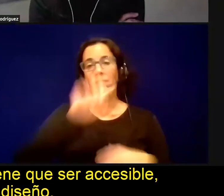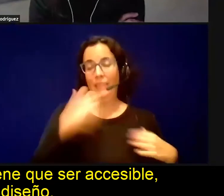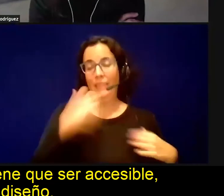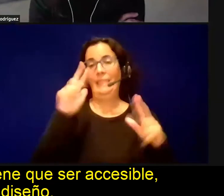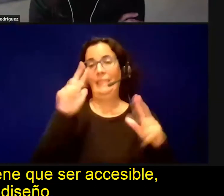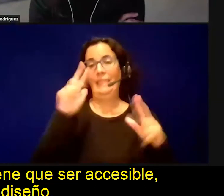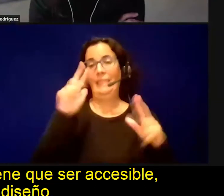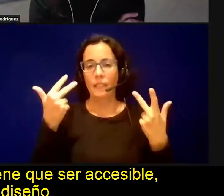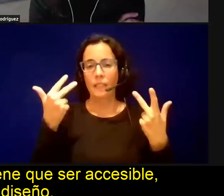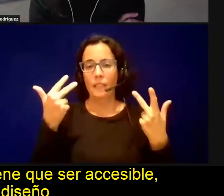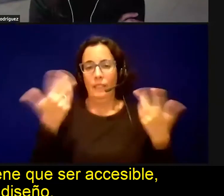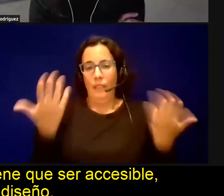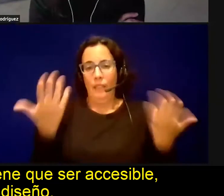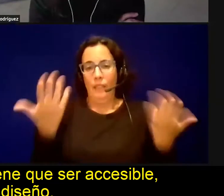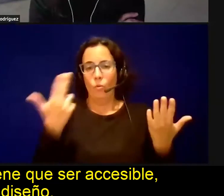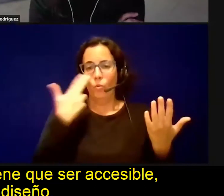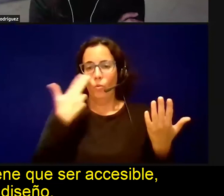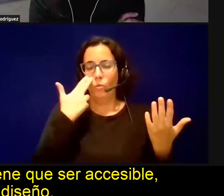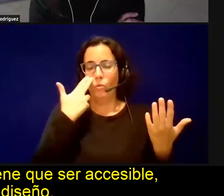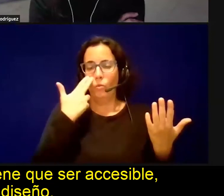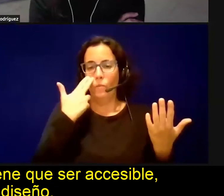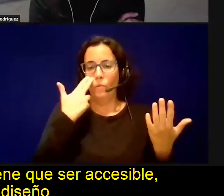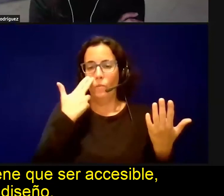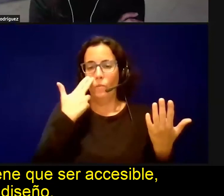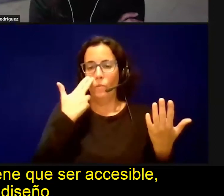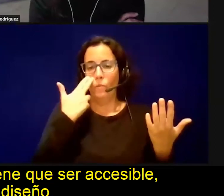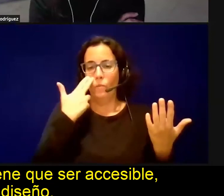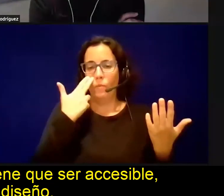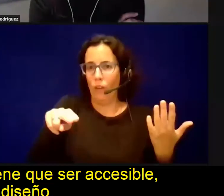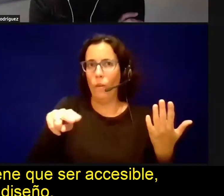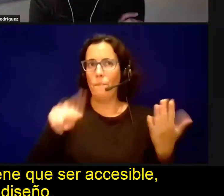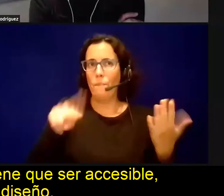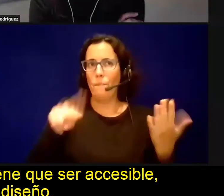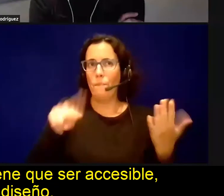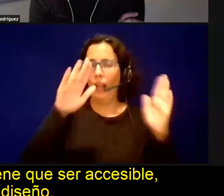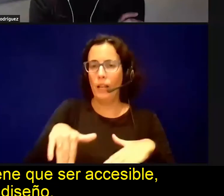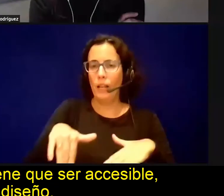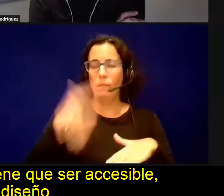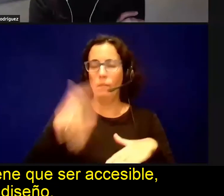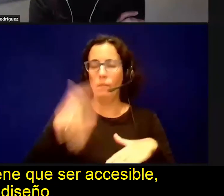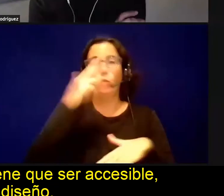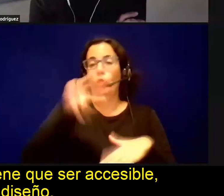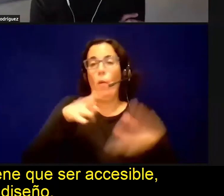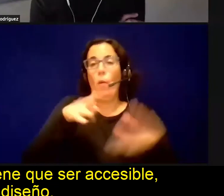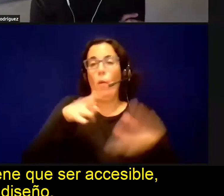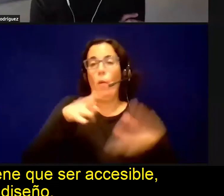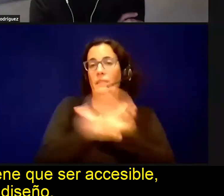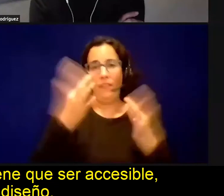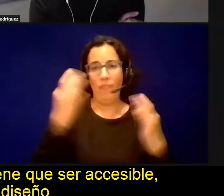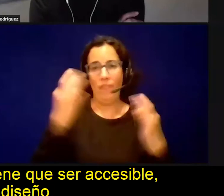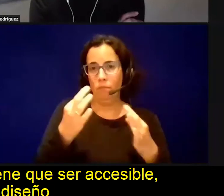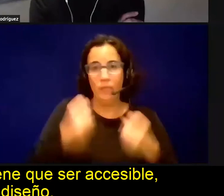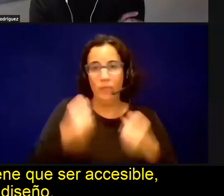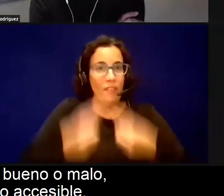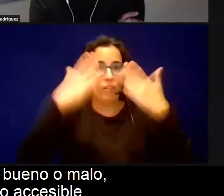museo será accesible, perdón, un museo tiene que ser accesible, Exacto. Un edificio tiene que ser accesible, un diseño tiene que ser